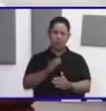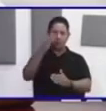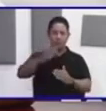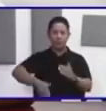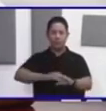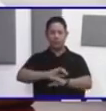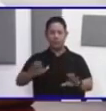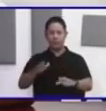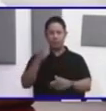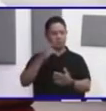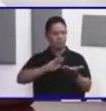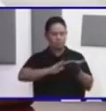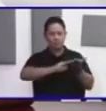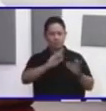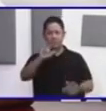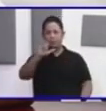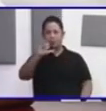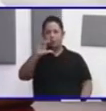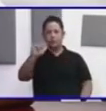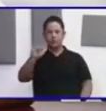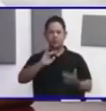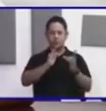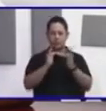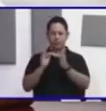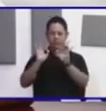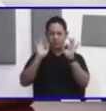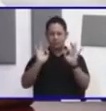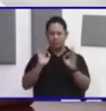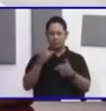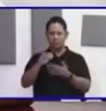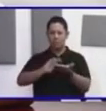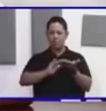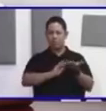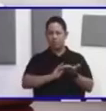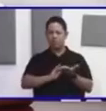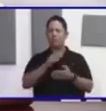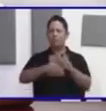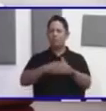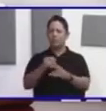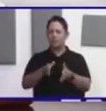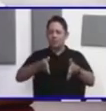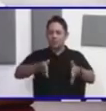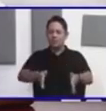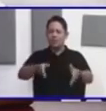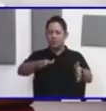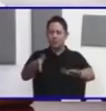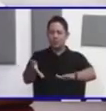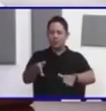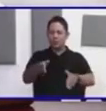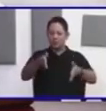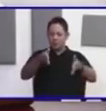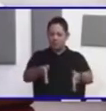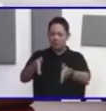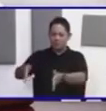culminemos estas obras, y cuando hablemos ahorita del cementerio de Harmony Hall Hill, los avances sobre el mismo, se van a dar cuenta que habían cosas que